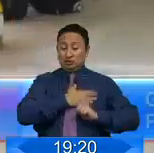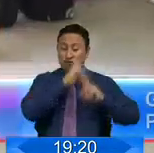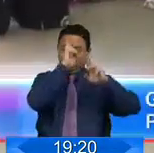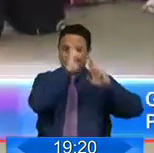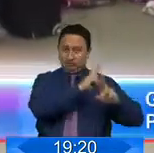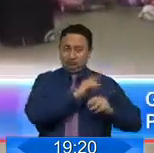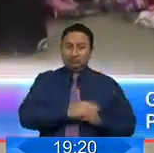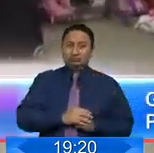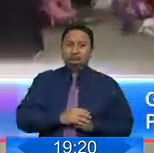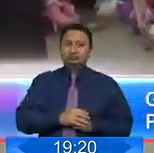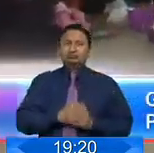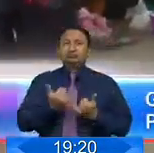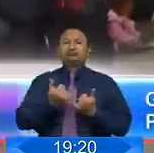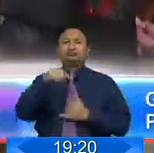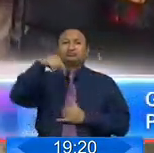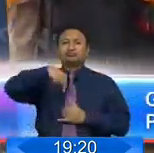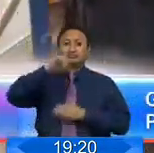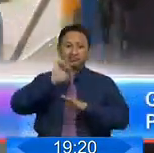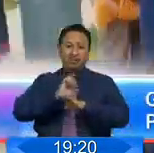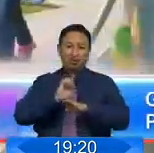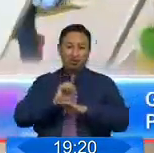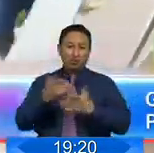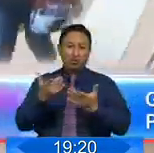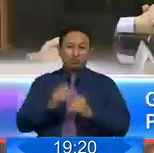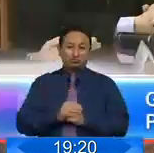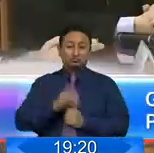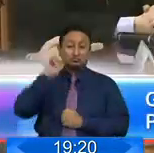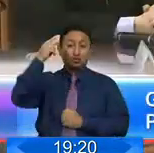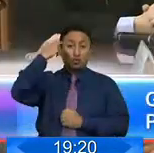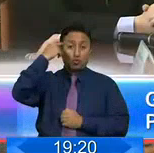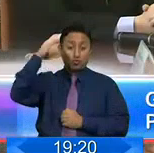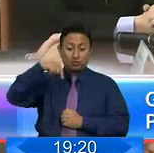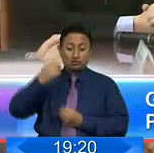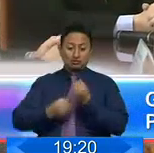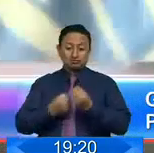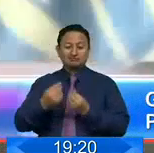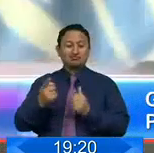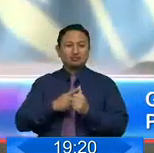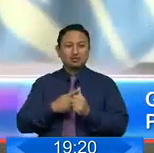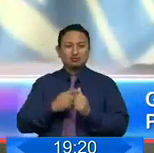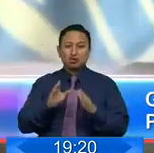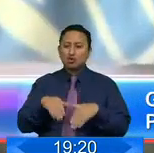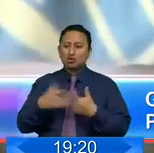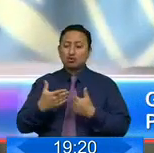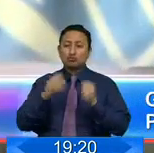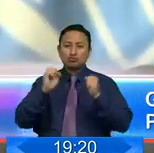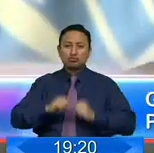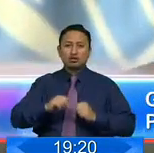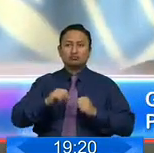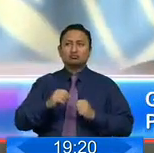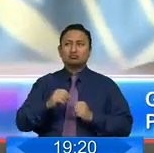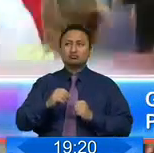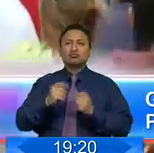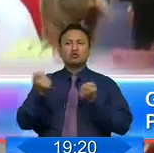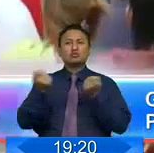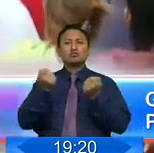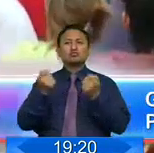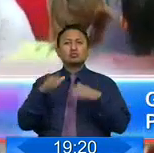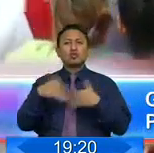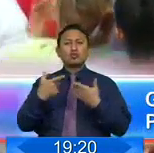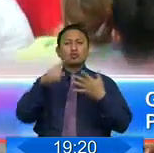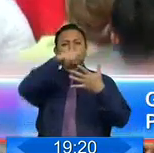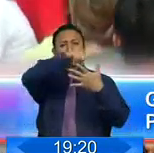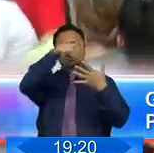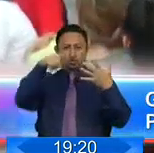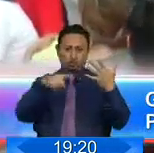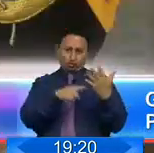Un panorama que, según apuntó, obliga al gobierno ecuatoriano a analizar un abanico de posibles medidas a adoptar frente a la crisis